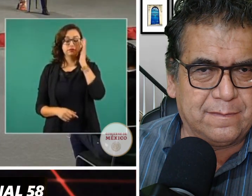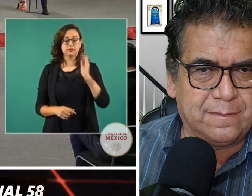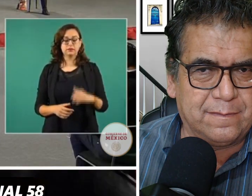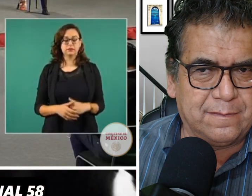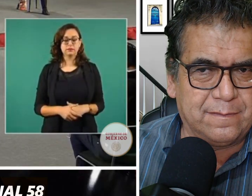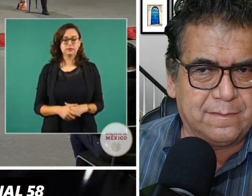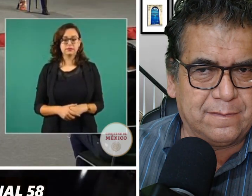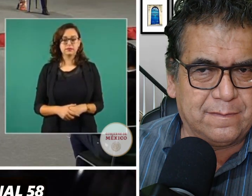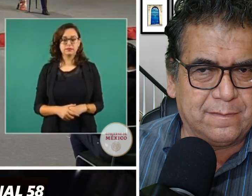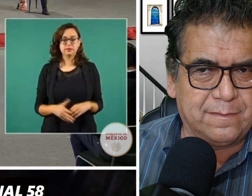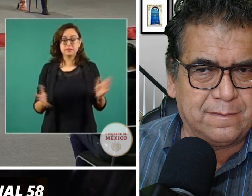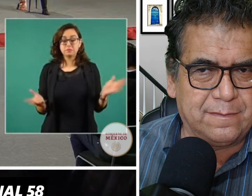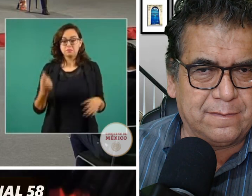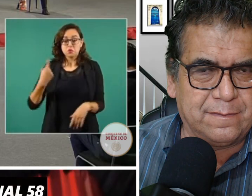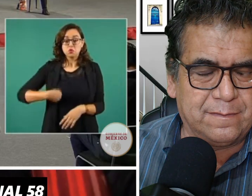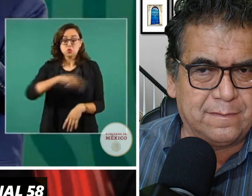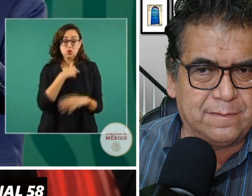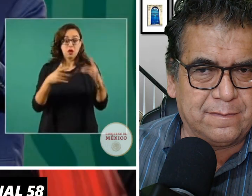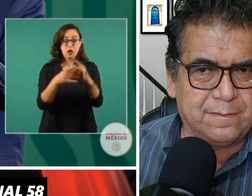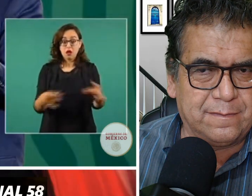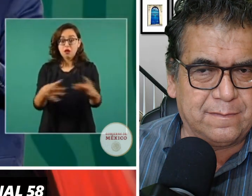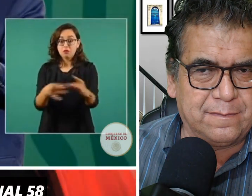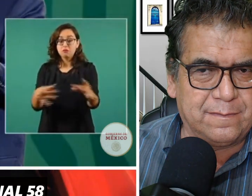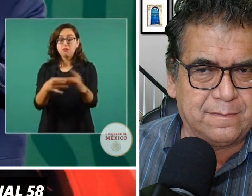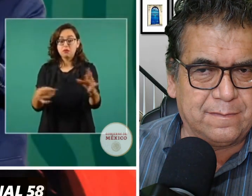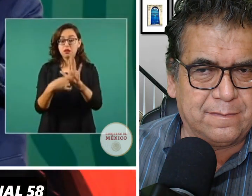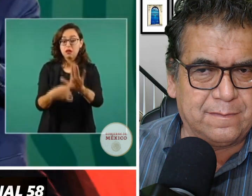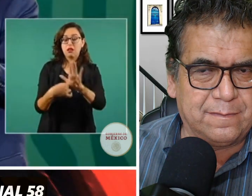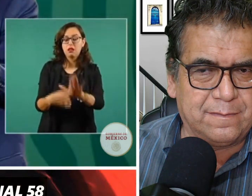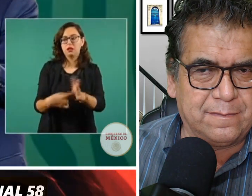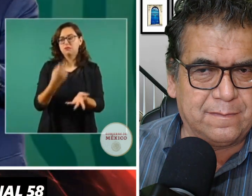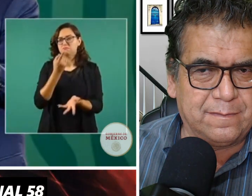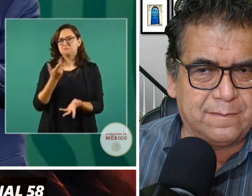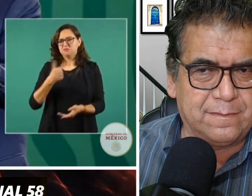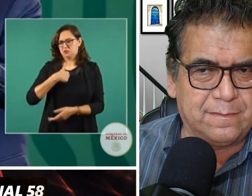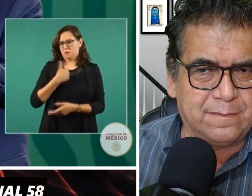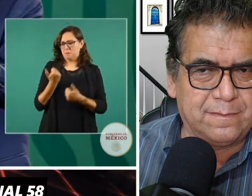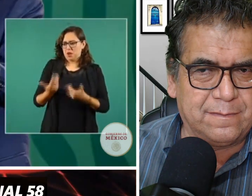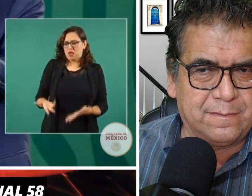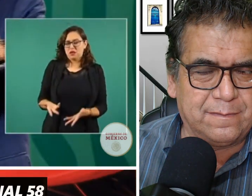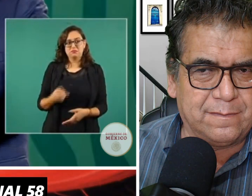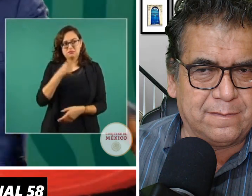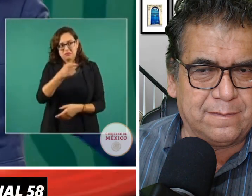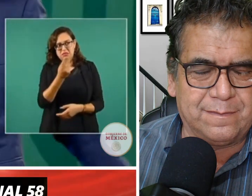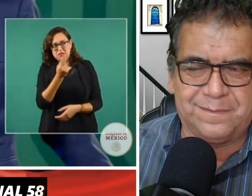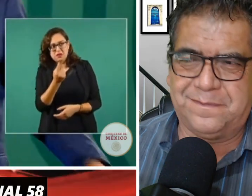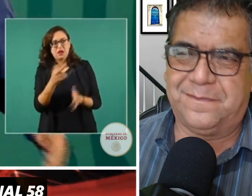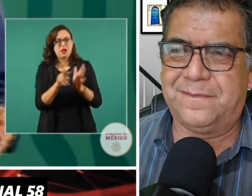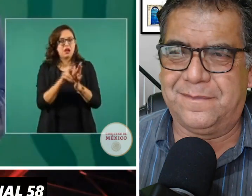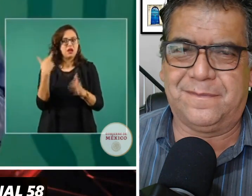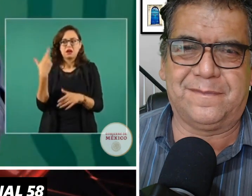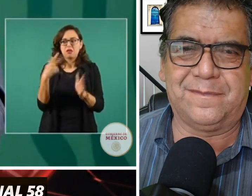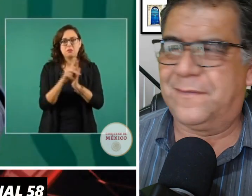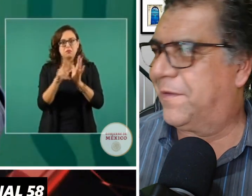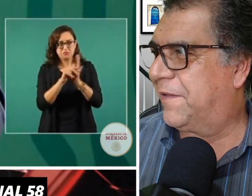Ni deberíamos nosotros estarnos ocupando de esto si hicieran su trabajo los medios de información, pero como son